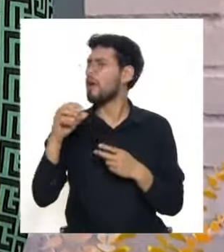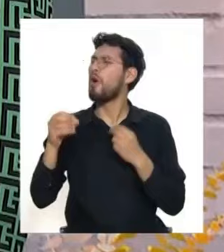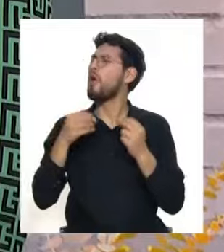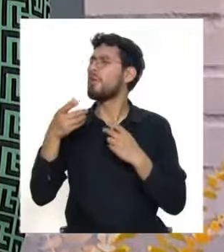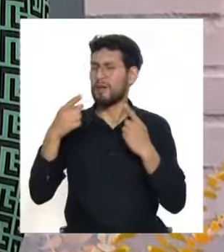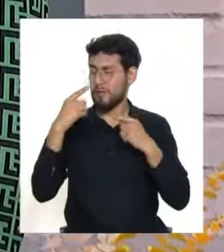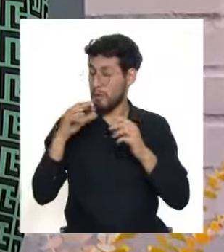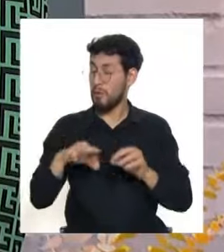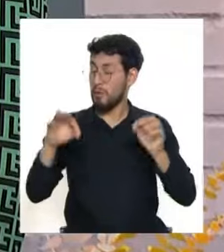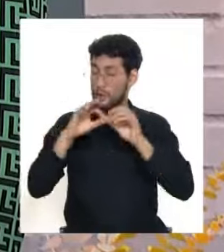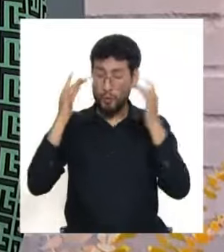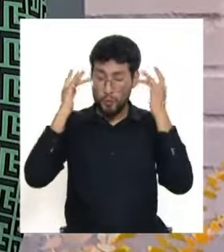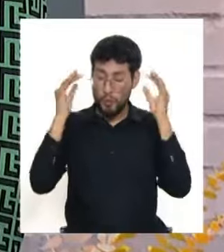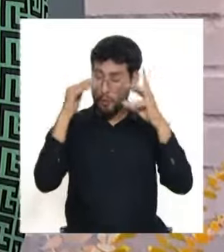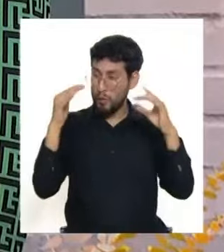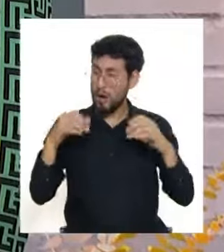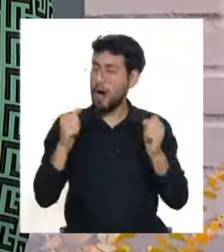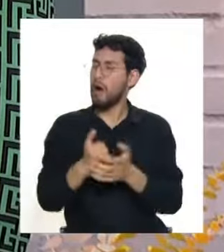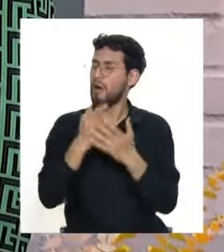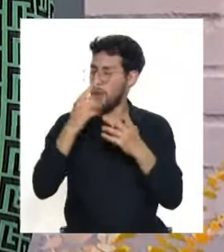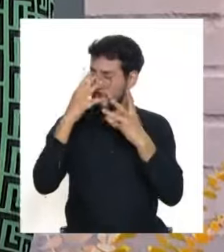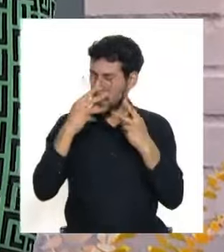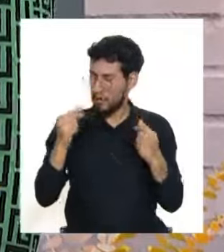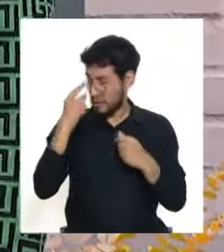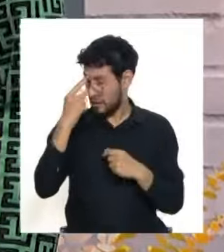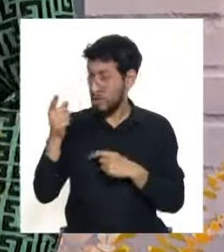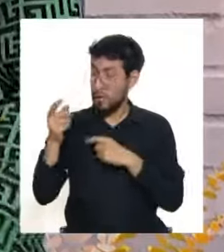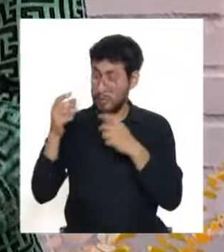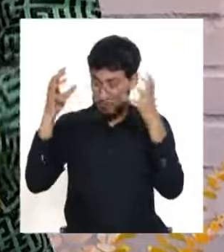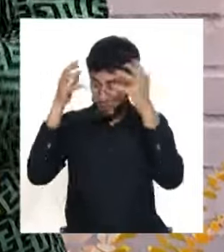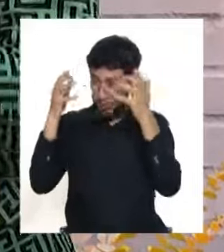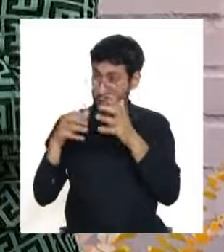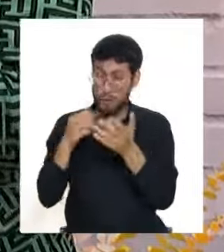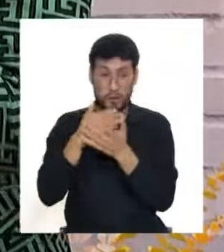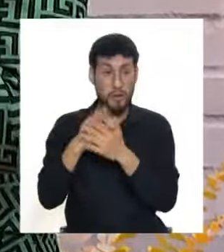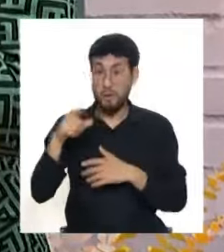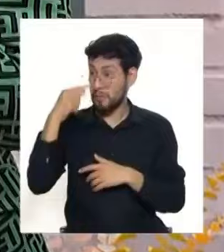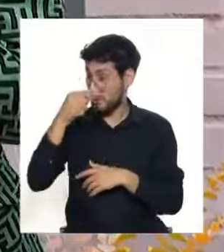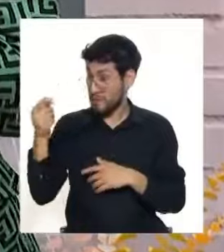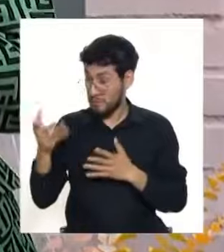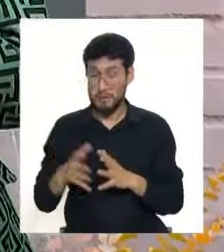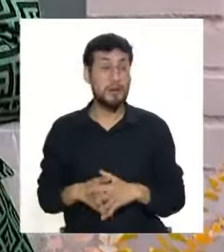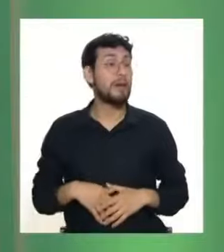que son súper importantes para la relajación, para el cerebro. Eso me parece muy importante. Para la próxima semana, Tali.